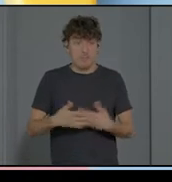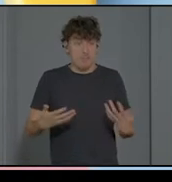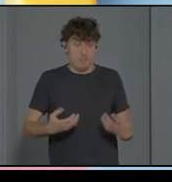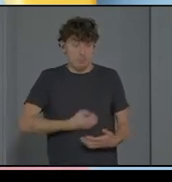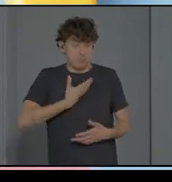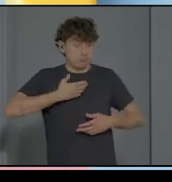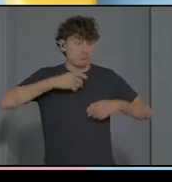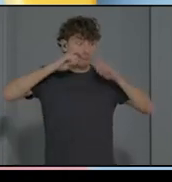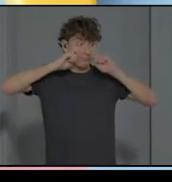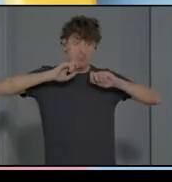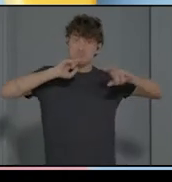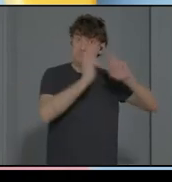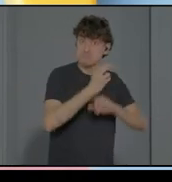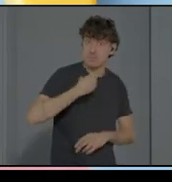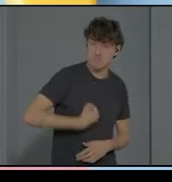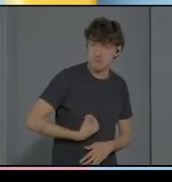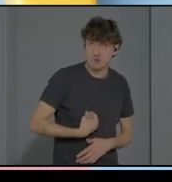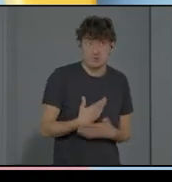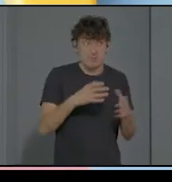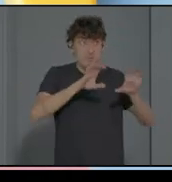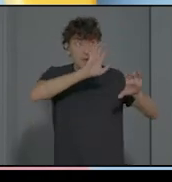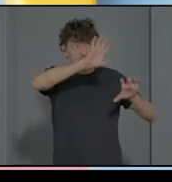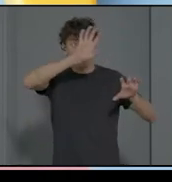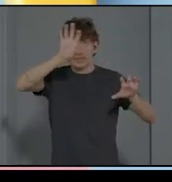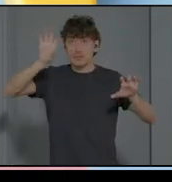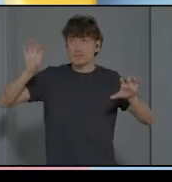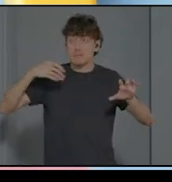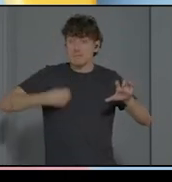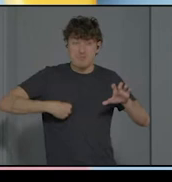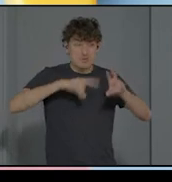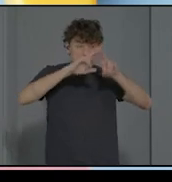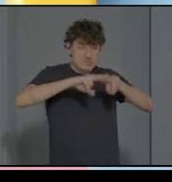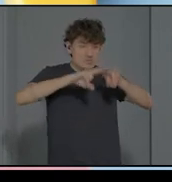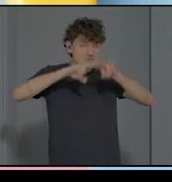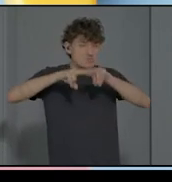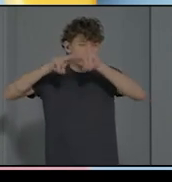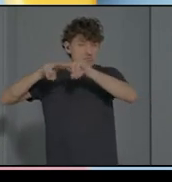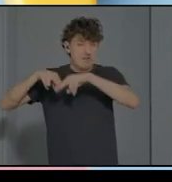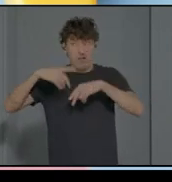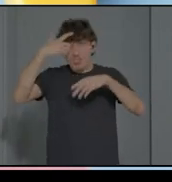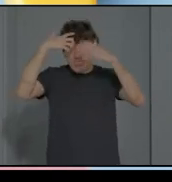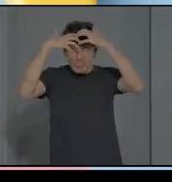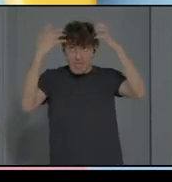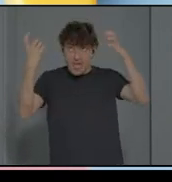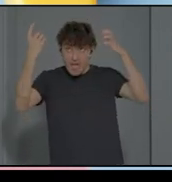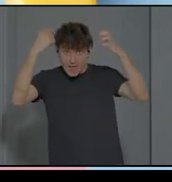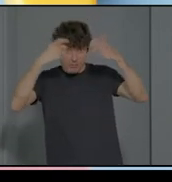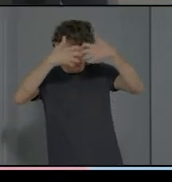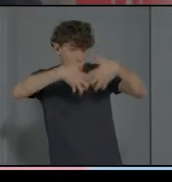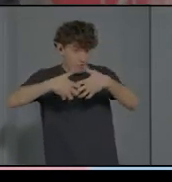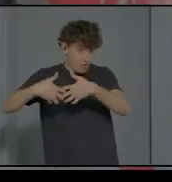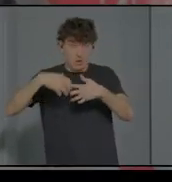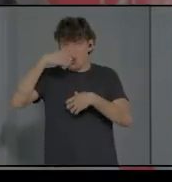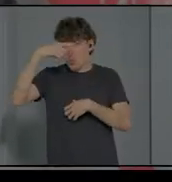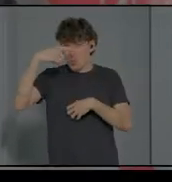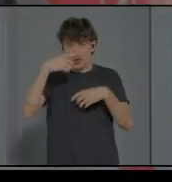patrón haciendo un análisis de la funcionalidad del cerebro en culturas completamente diferentes. Así